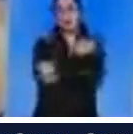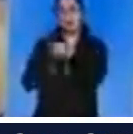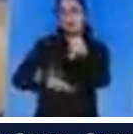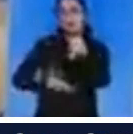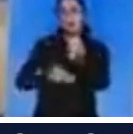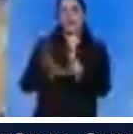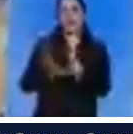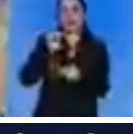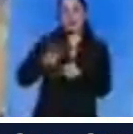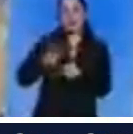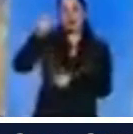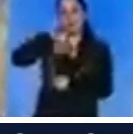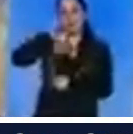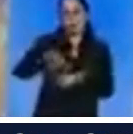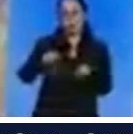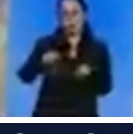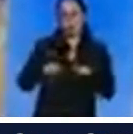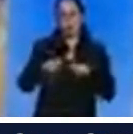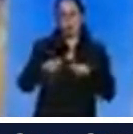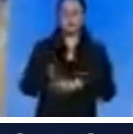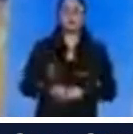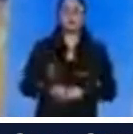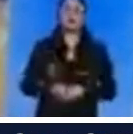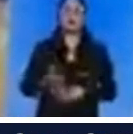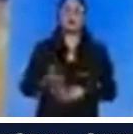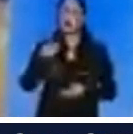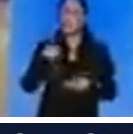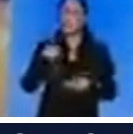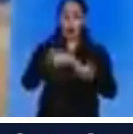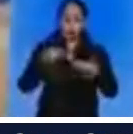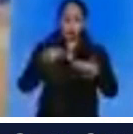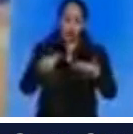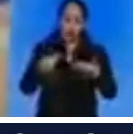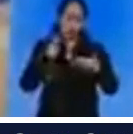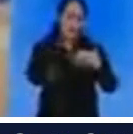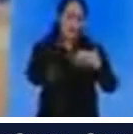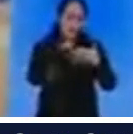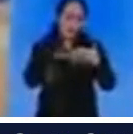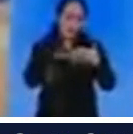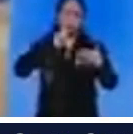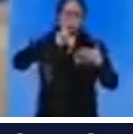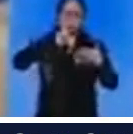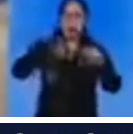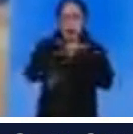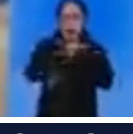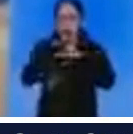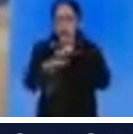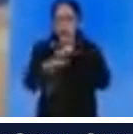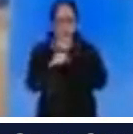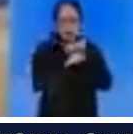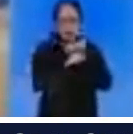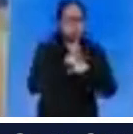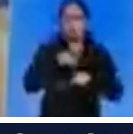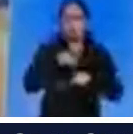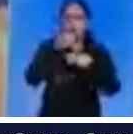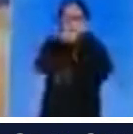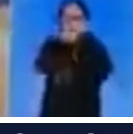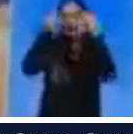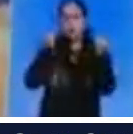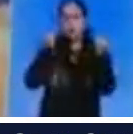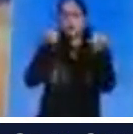de la tarde del día de hoy. Yo, por lo tanto, no tengo conocimiento en qué consisten las modificaciones que